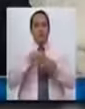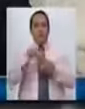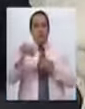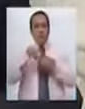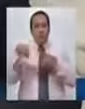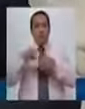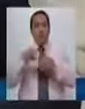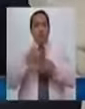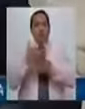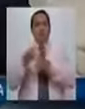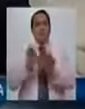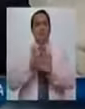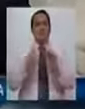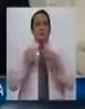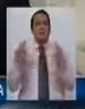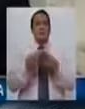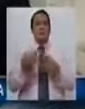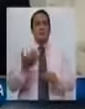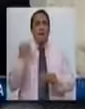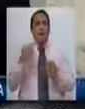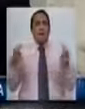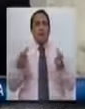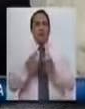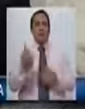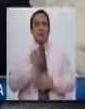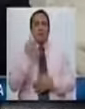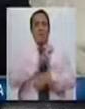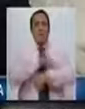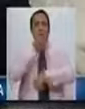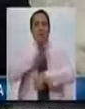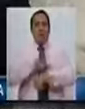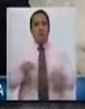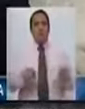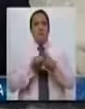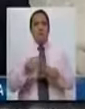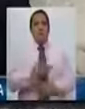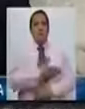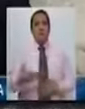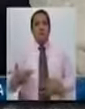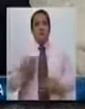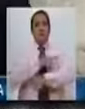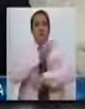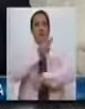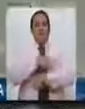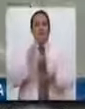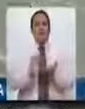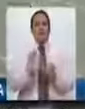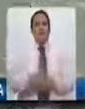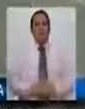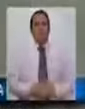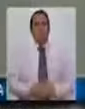que no participaba en ninguna de las reuniones del Consejo de Descentralización Regional en condición de presidente regional de Lima